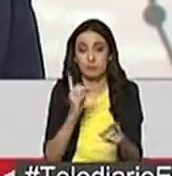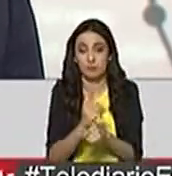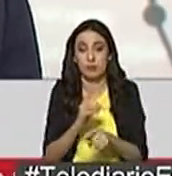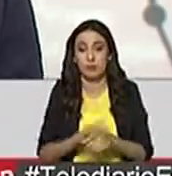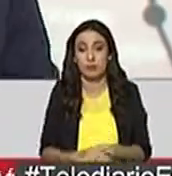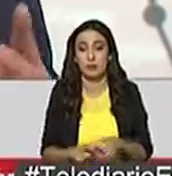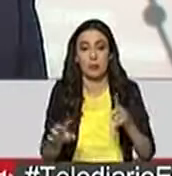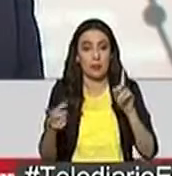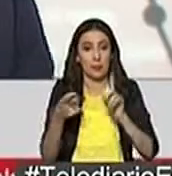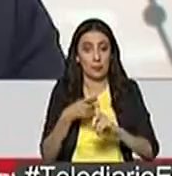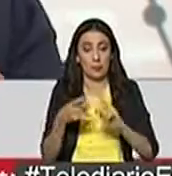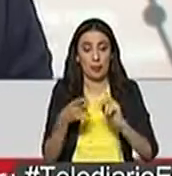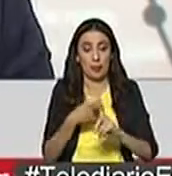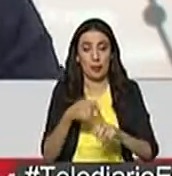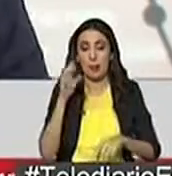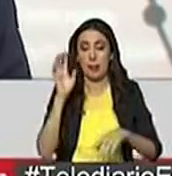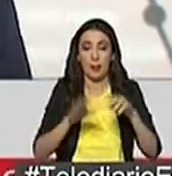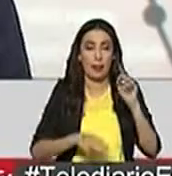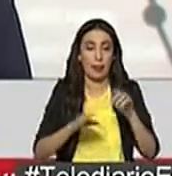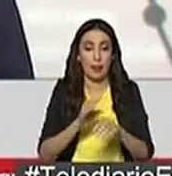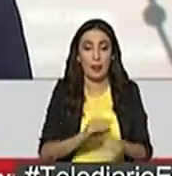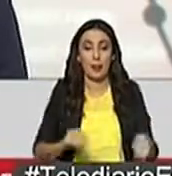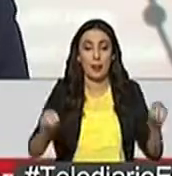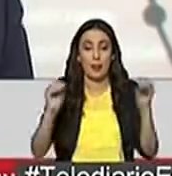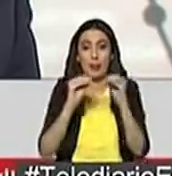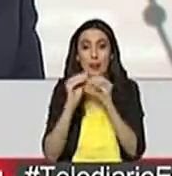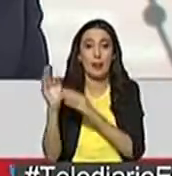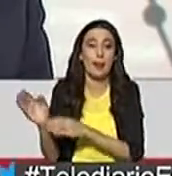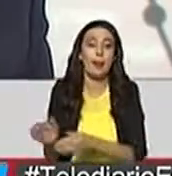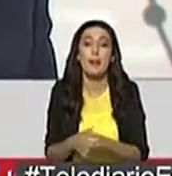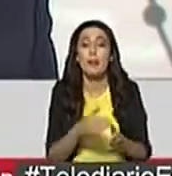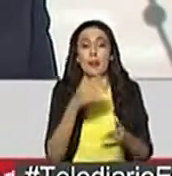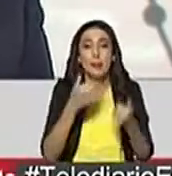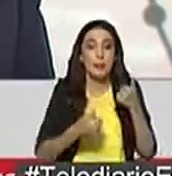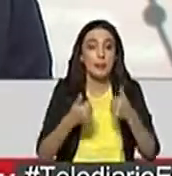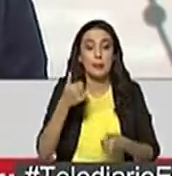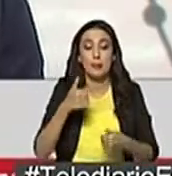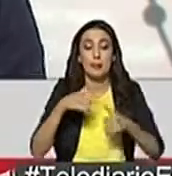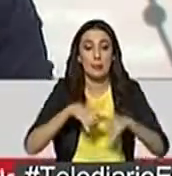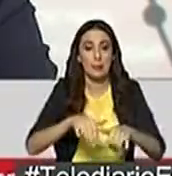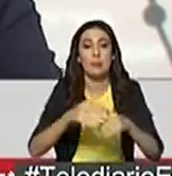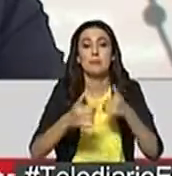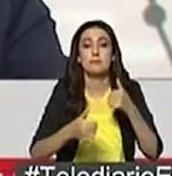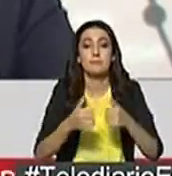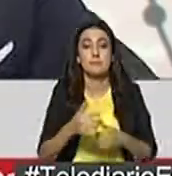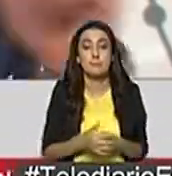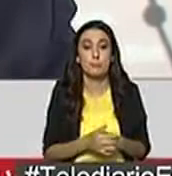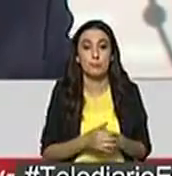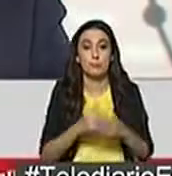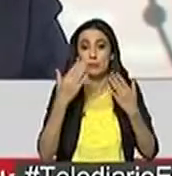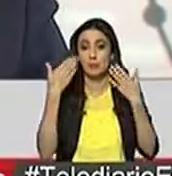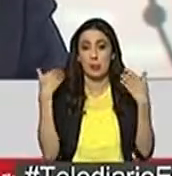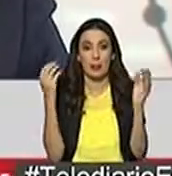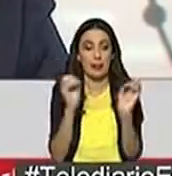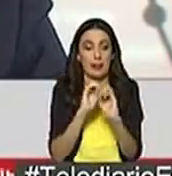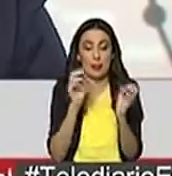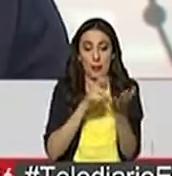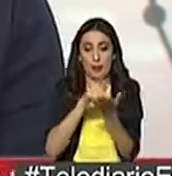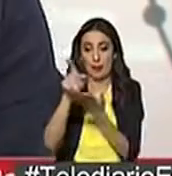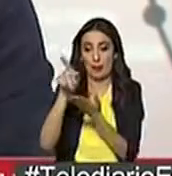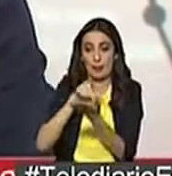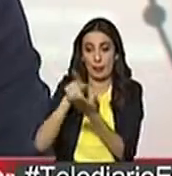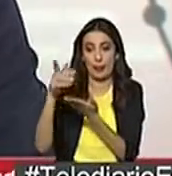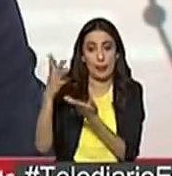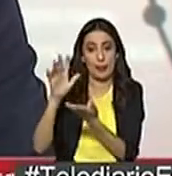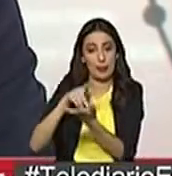Uno, el Estado necesita más ingresos y por lo tanto hay que presionar ¿en dónde? En las personas que no están pagando impuestos